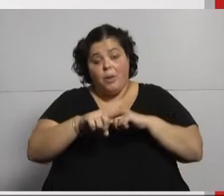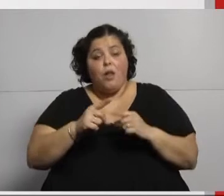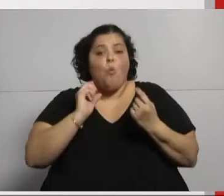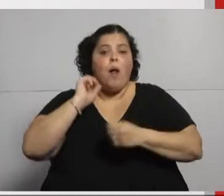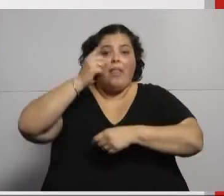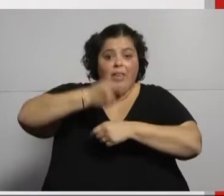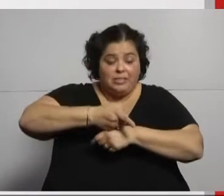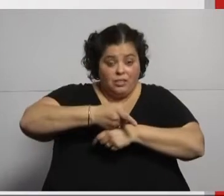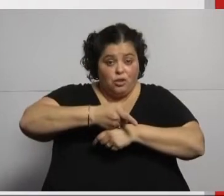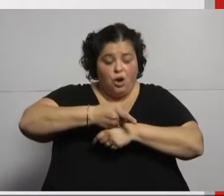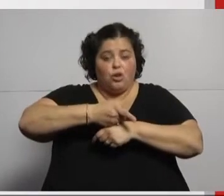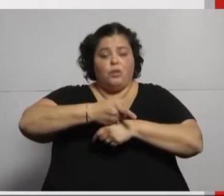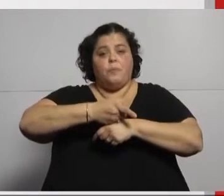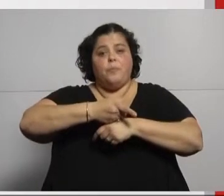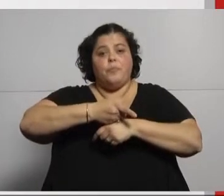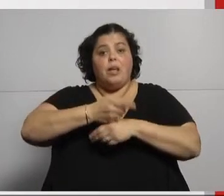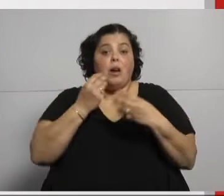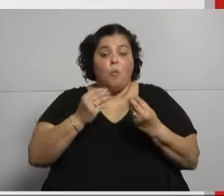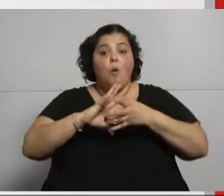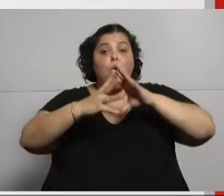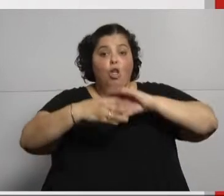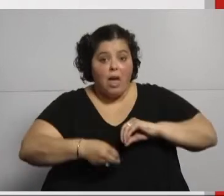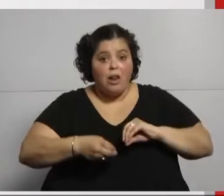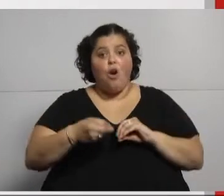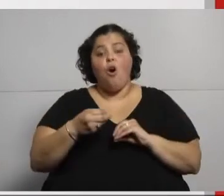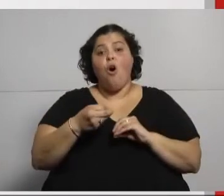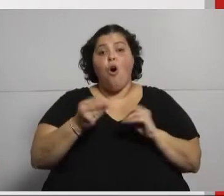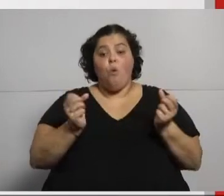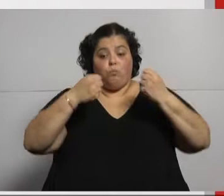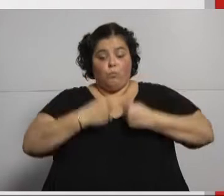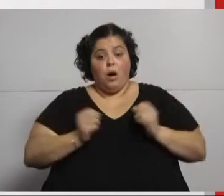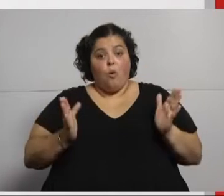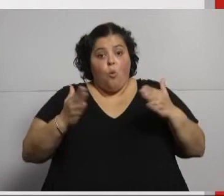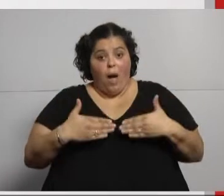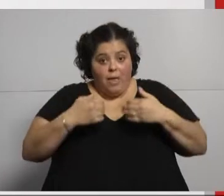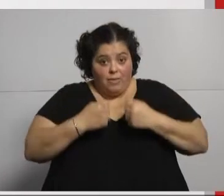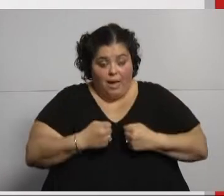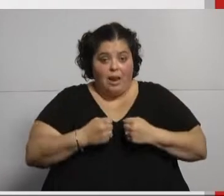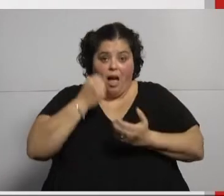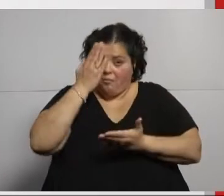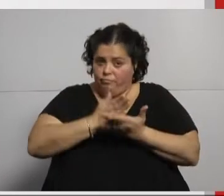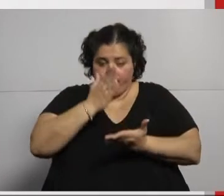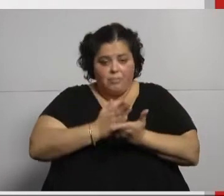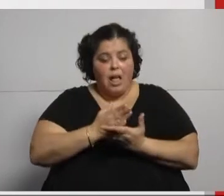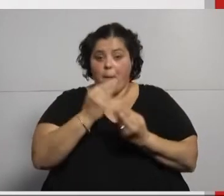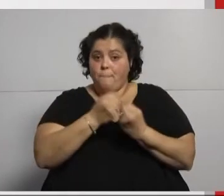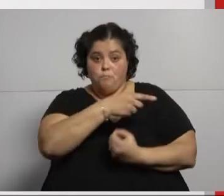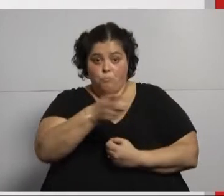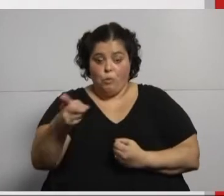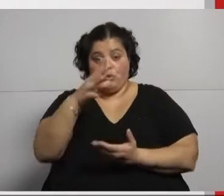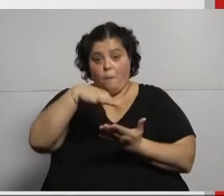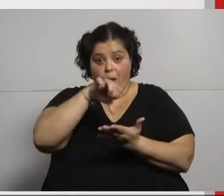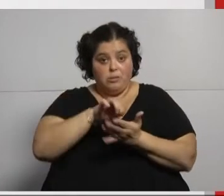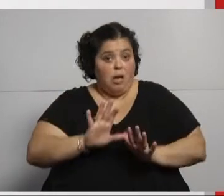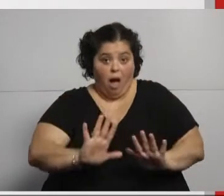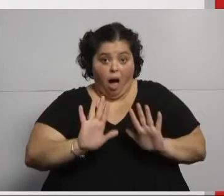en un modelo de cuarentena rígida, como lo hemos hecho varios países. En nuestro caso, quizás fuimos uno de